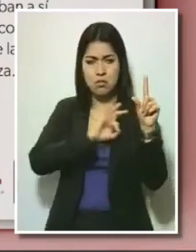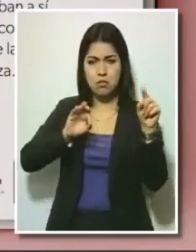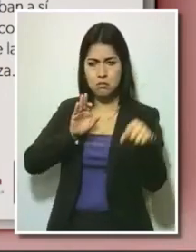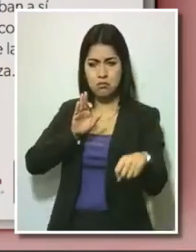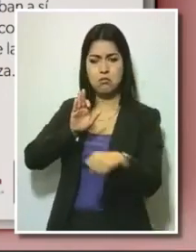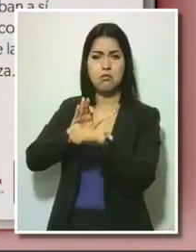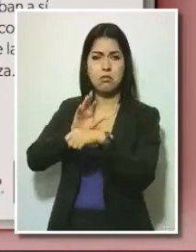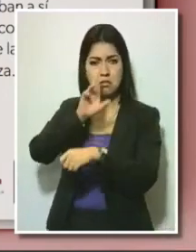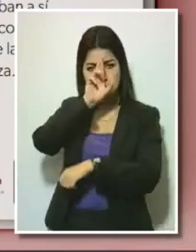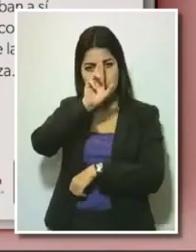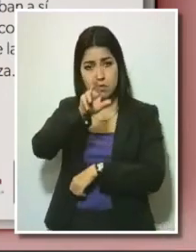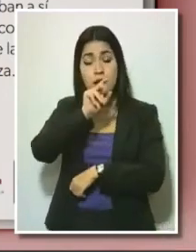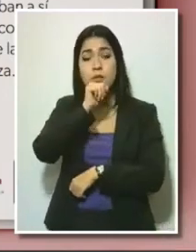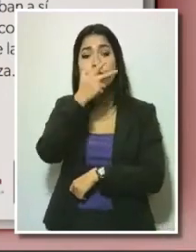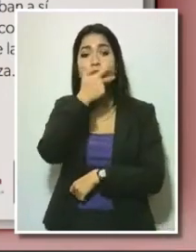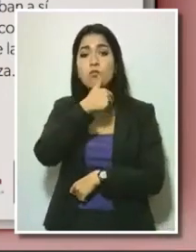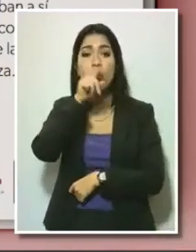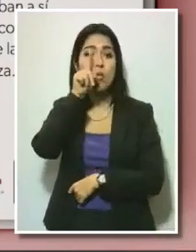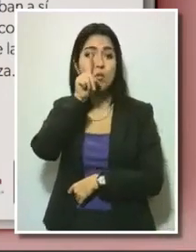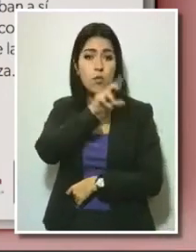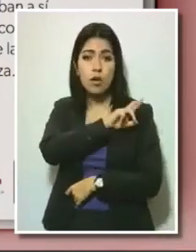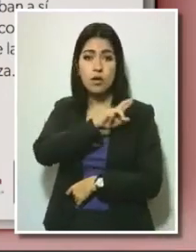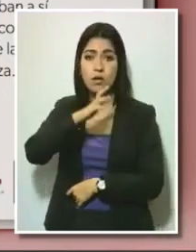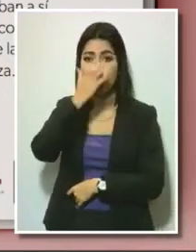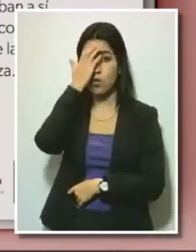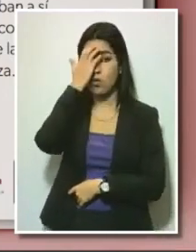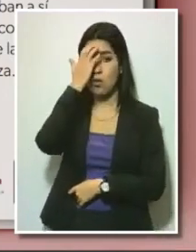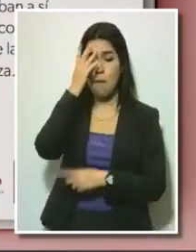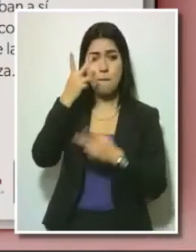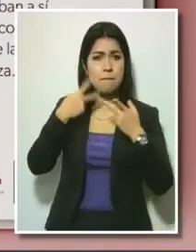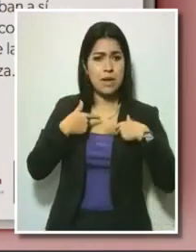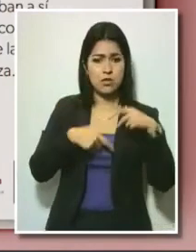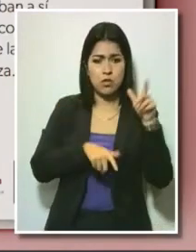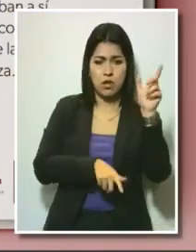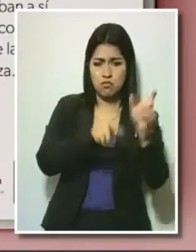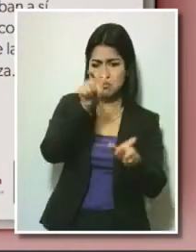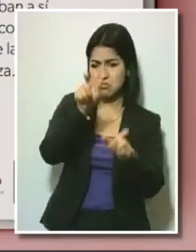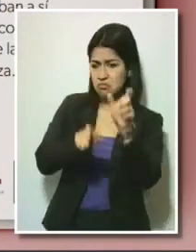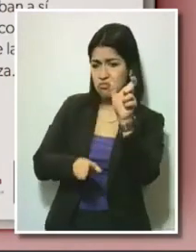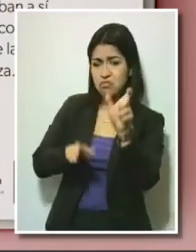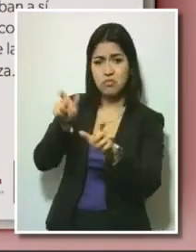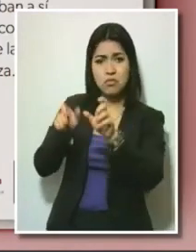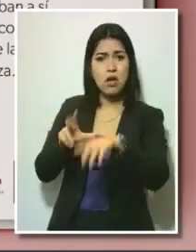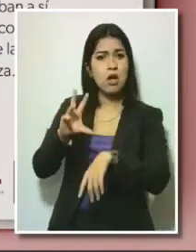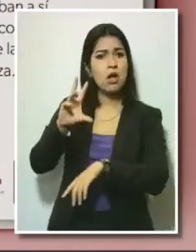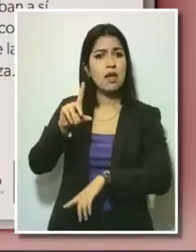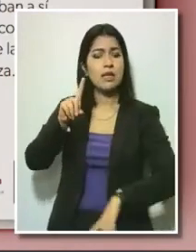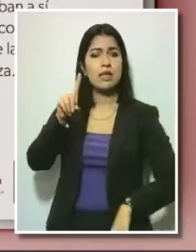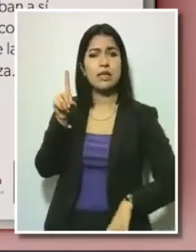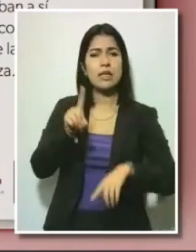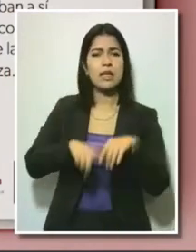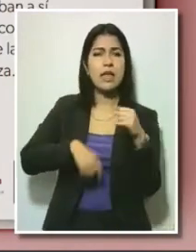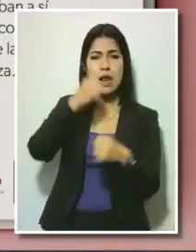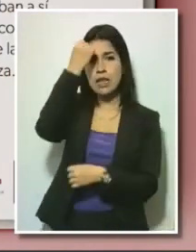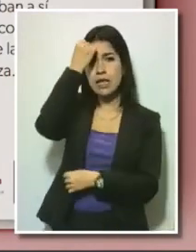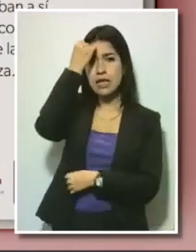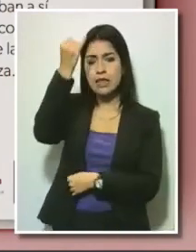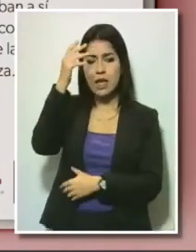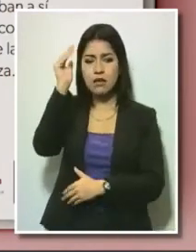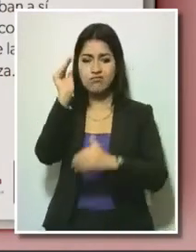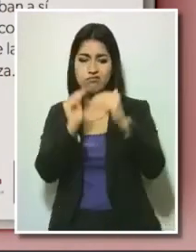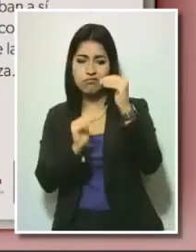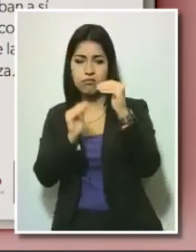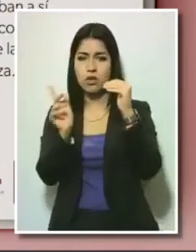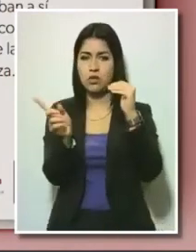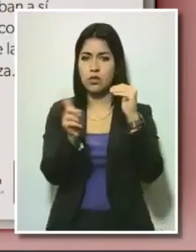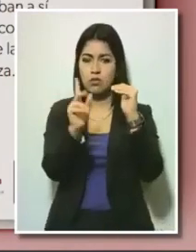mujeres y hombres, que ellos somos personas que debemos erradicar prácticas de desigualdad